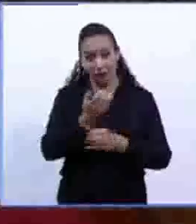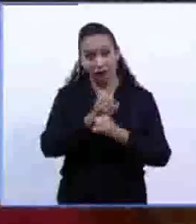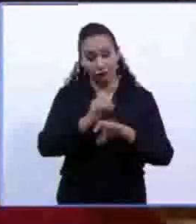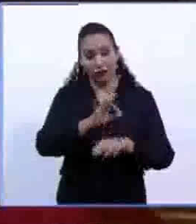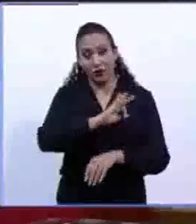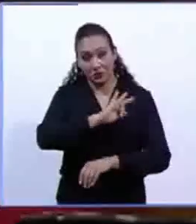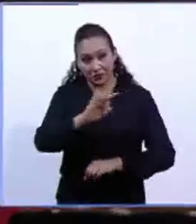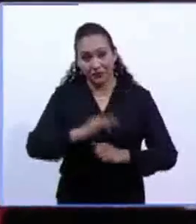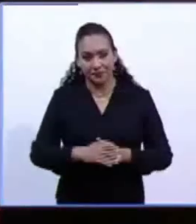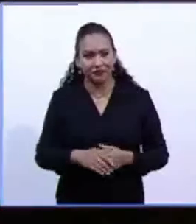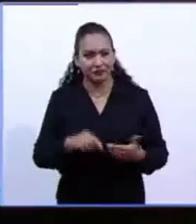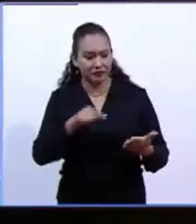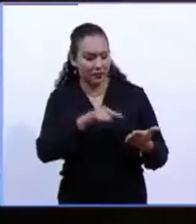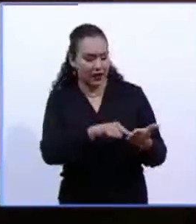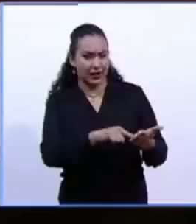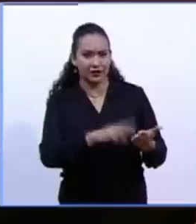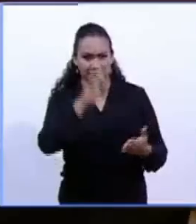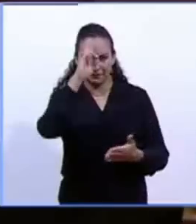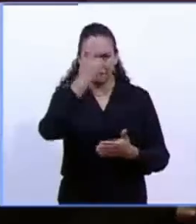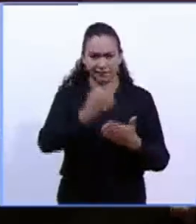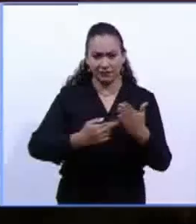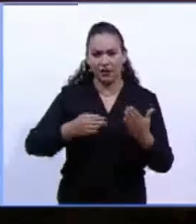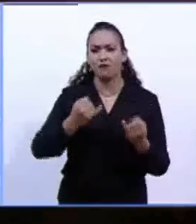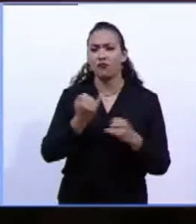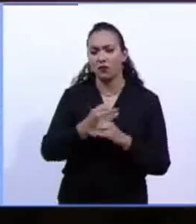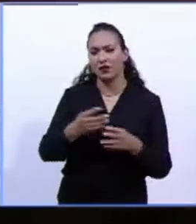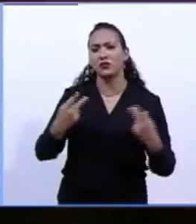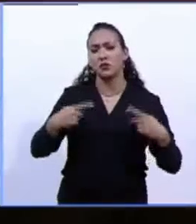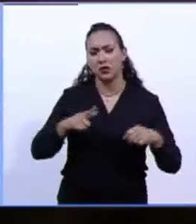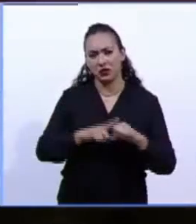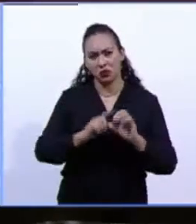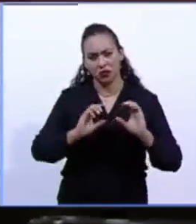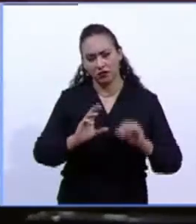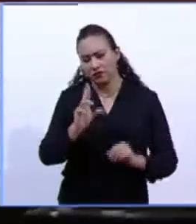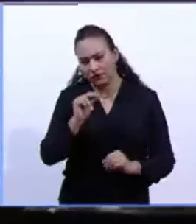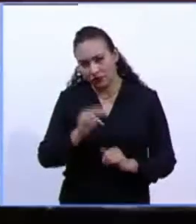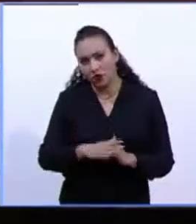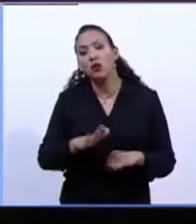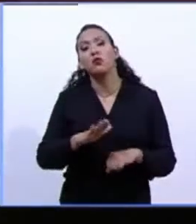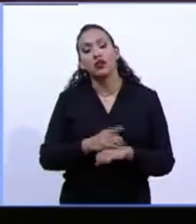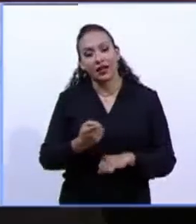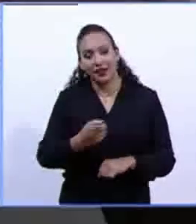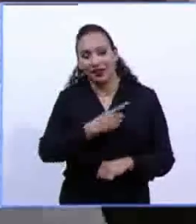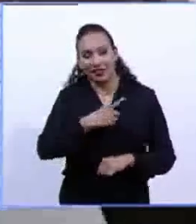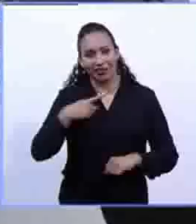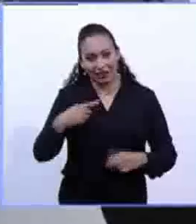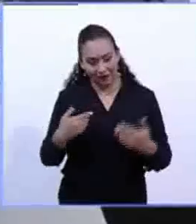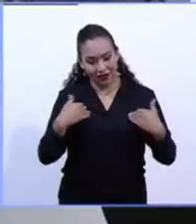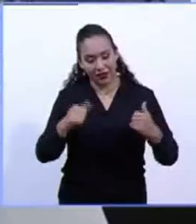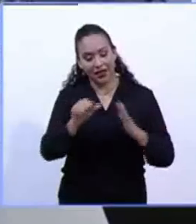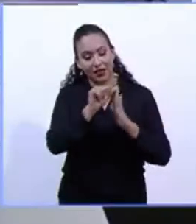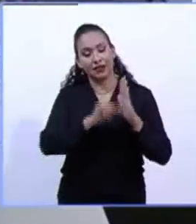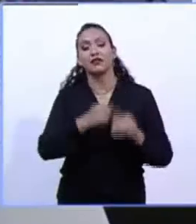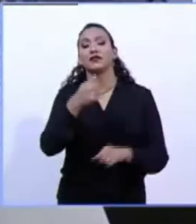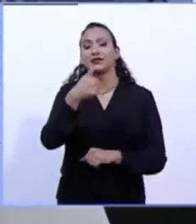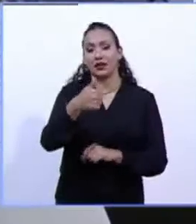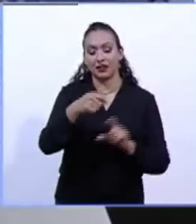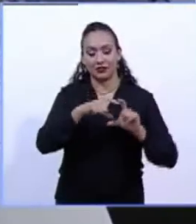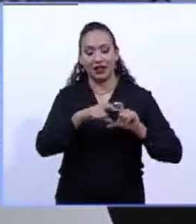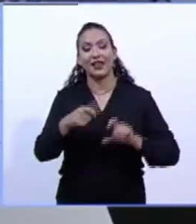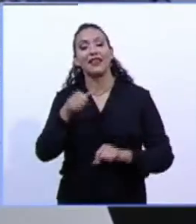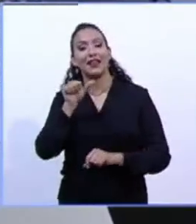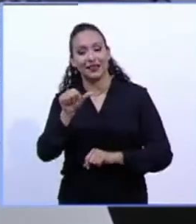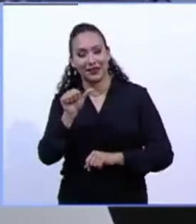no viola el derecho a la protección de datos personales, siempre y cuando se interprete de conformidad con los artículos 6 y